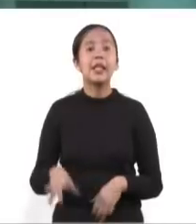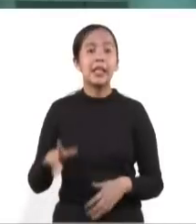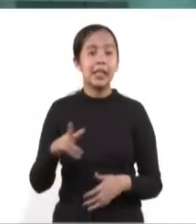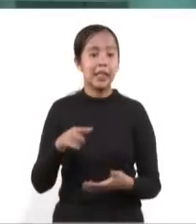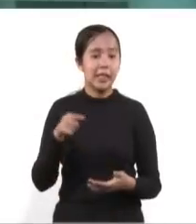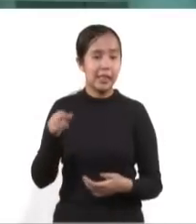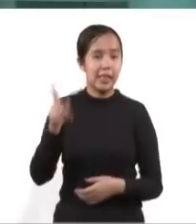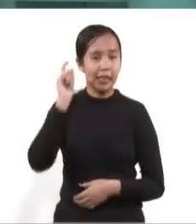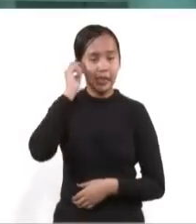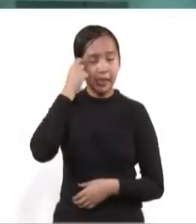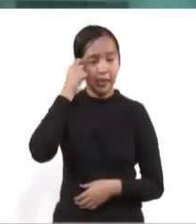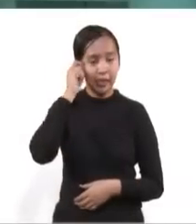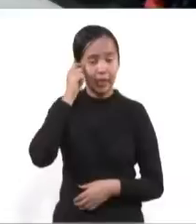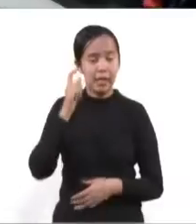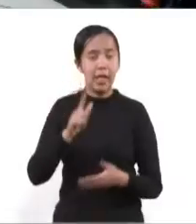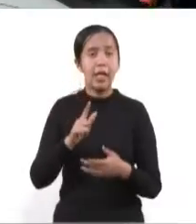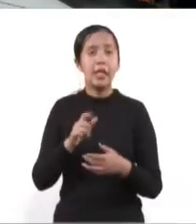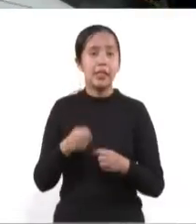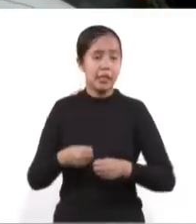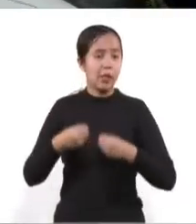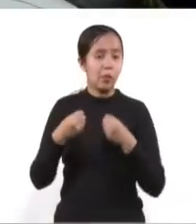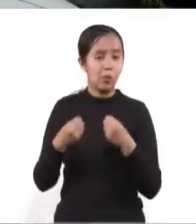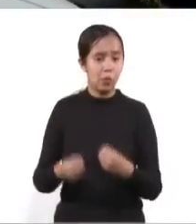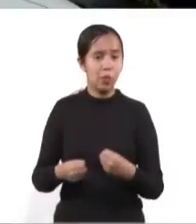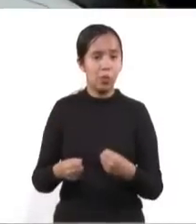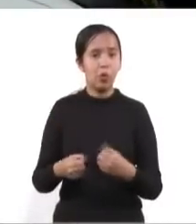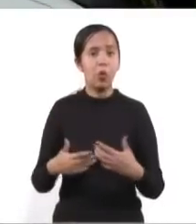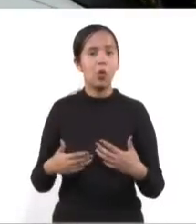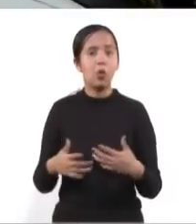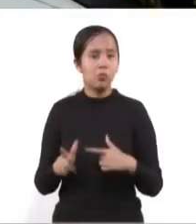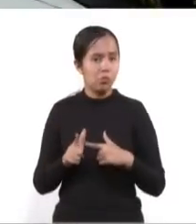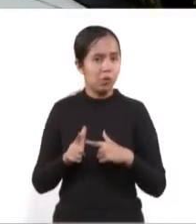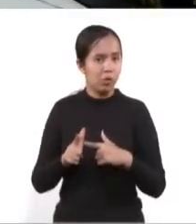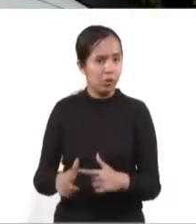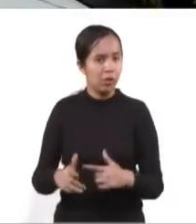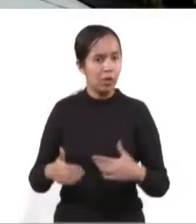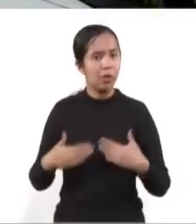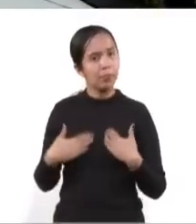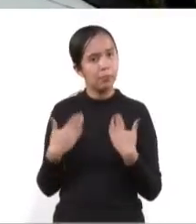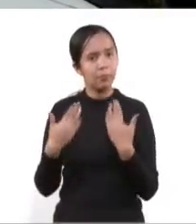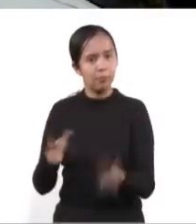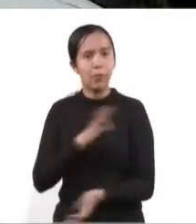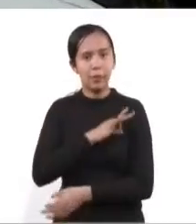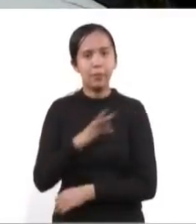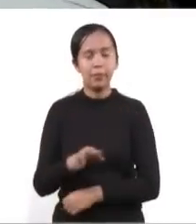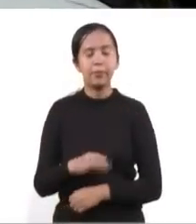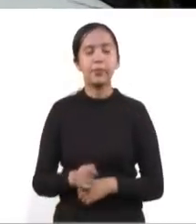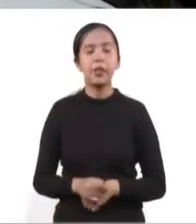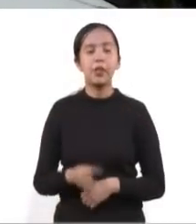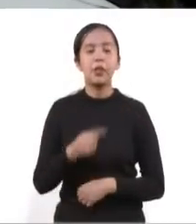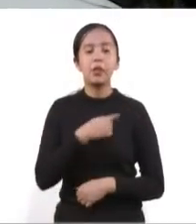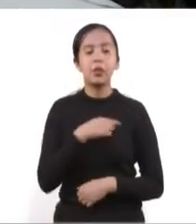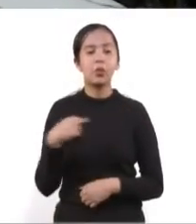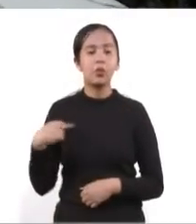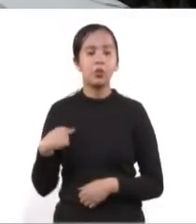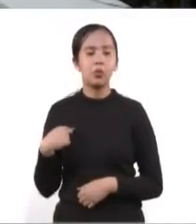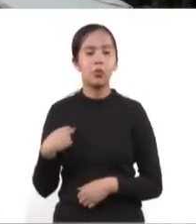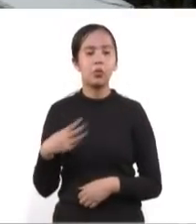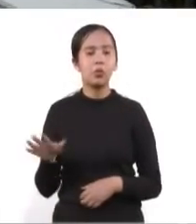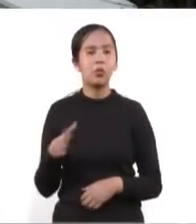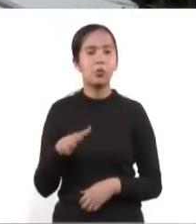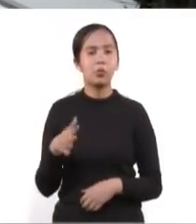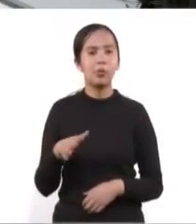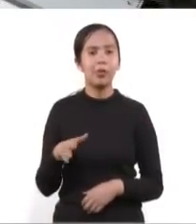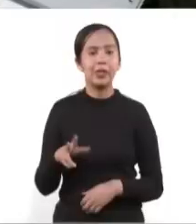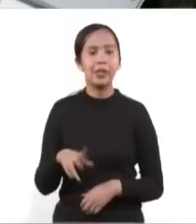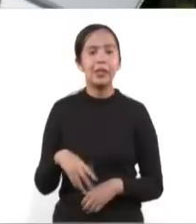seguro, continuo, confiable. Durante la construcción empleamos 73.000 jornadas de